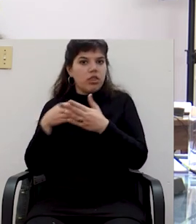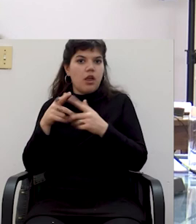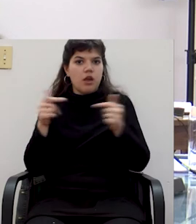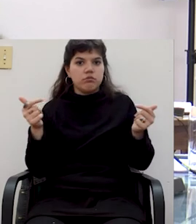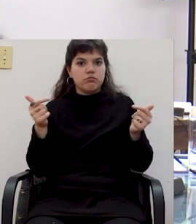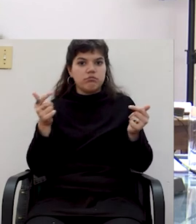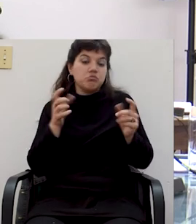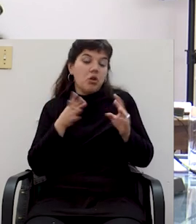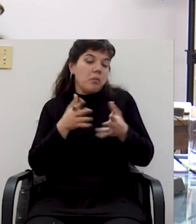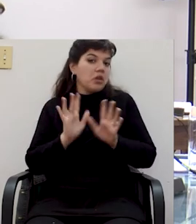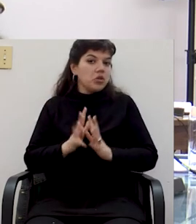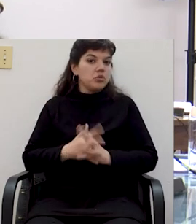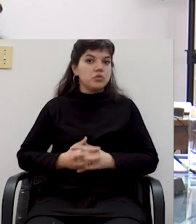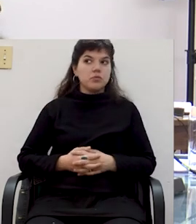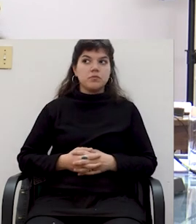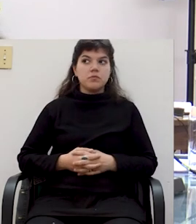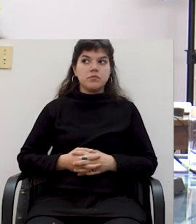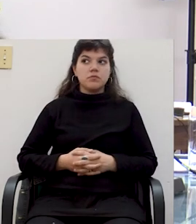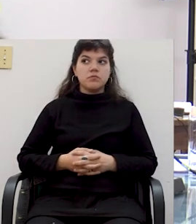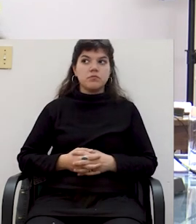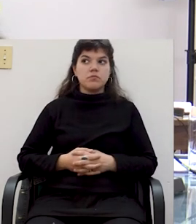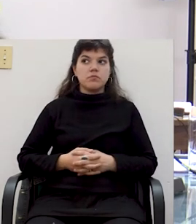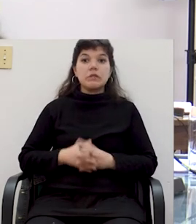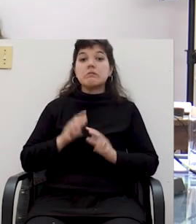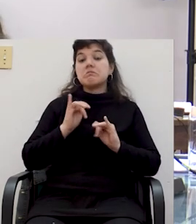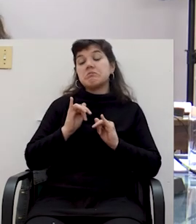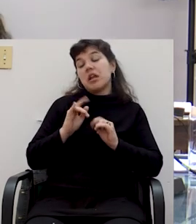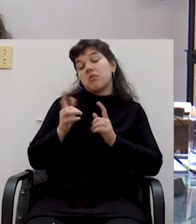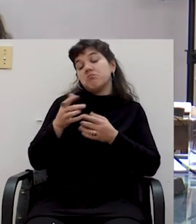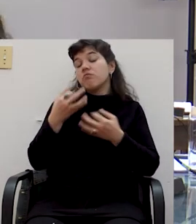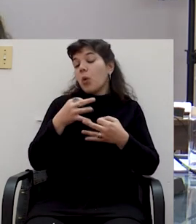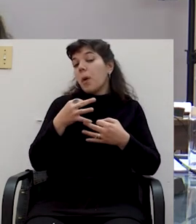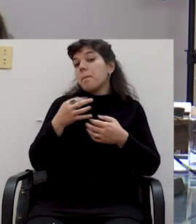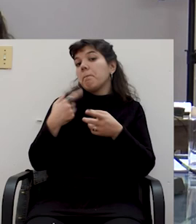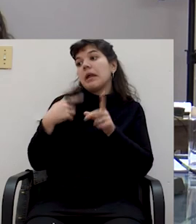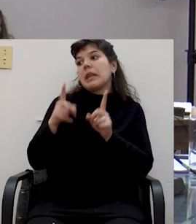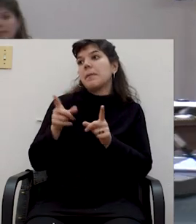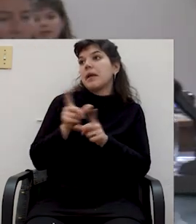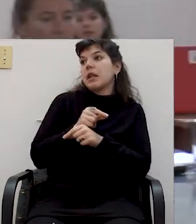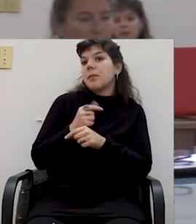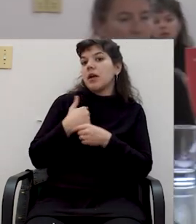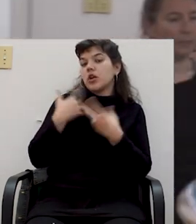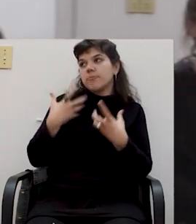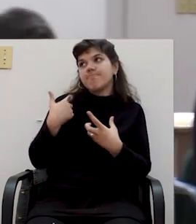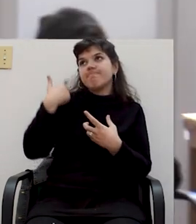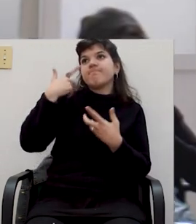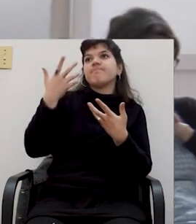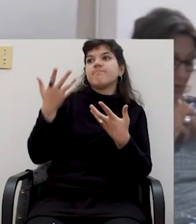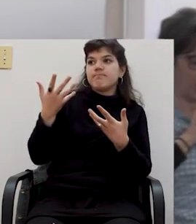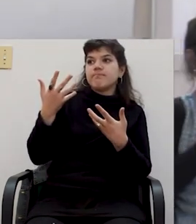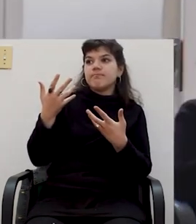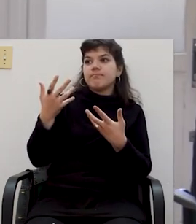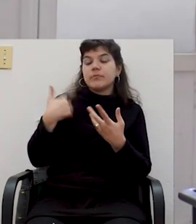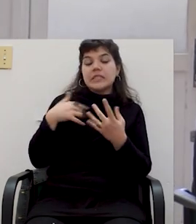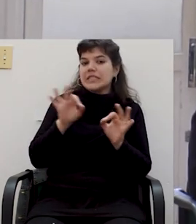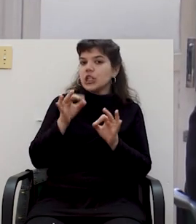Por ahí la quería dejar. Sí, buenísimo. Y para terminar, esto que estás diciendo me hace el pie, que no